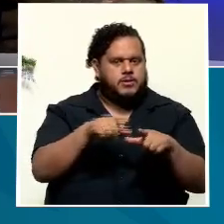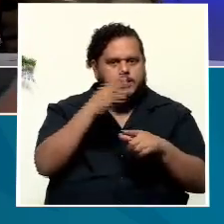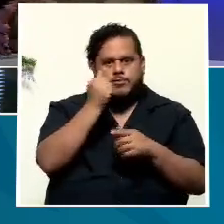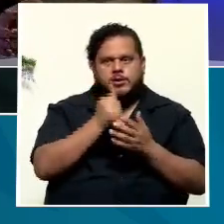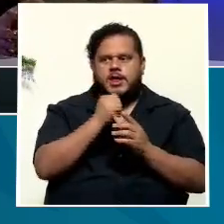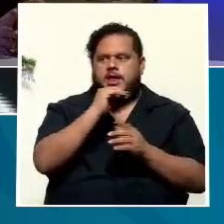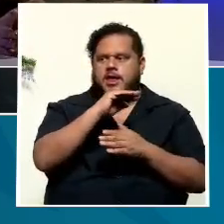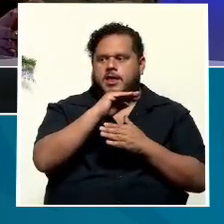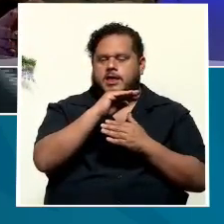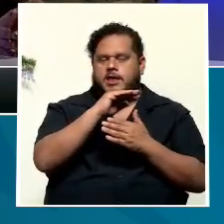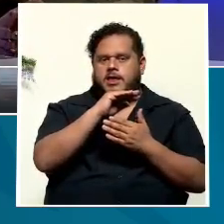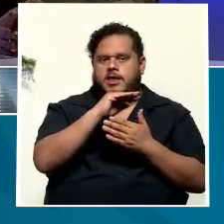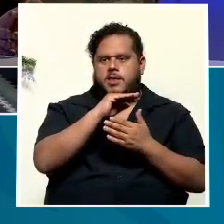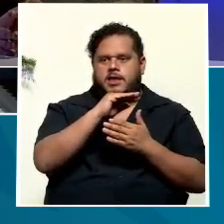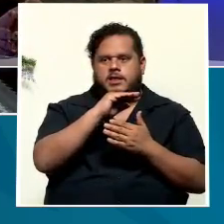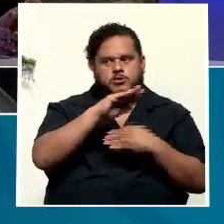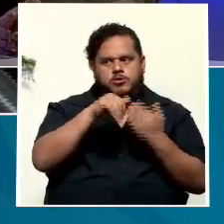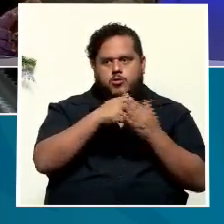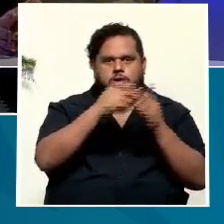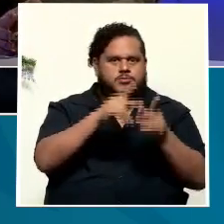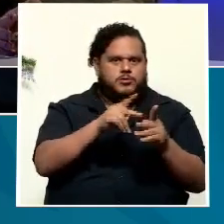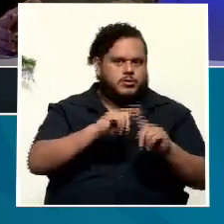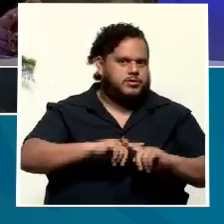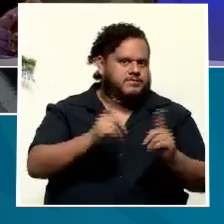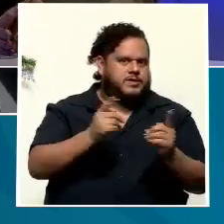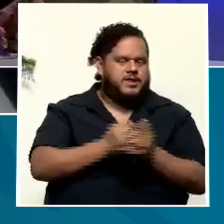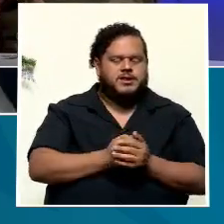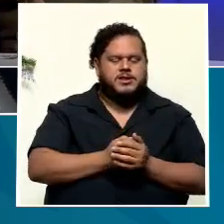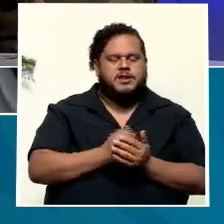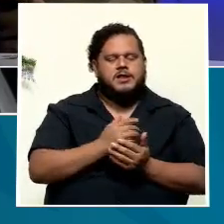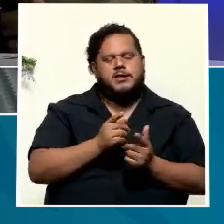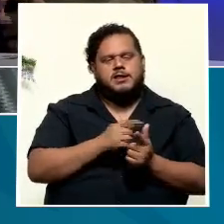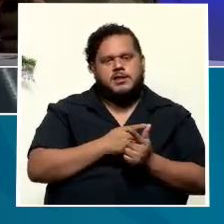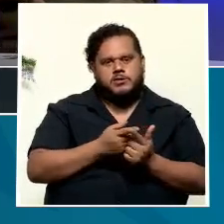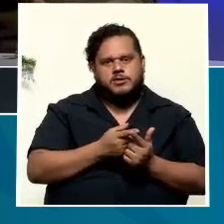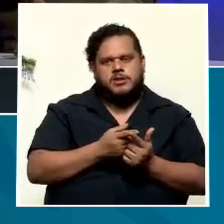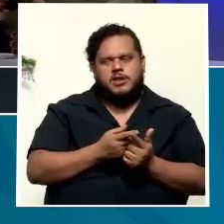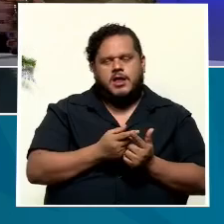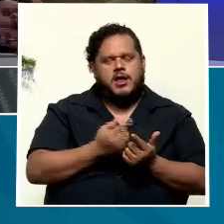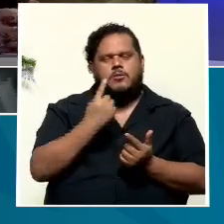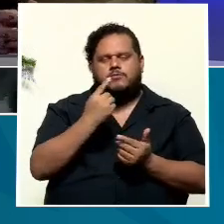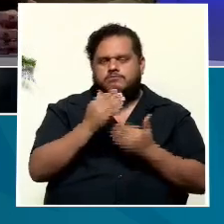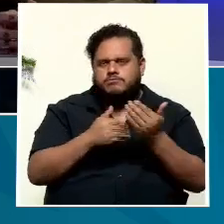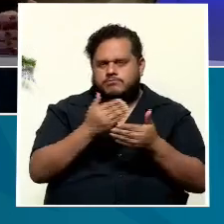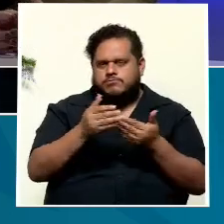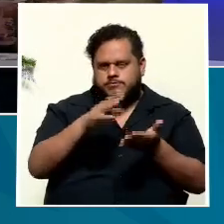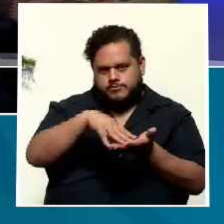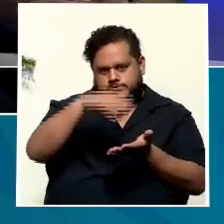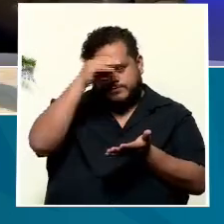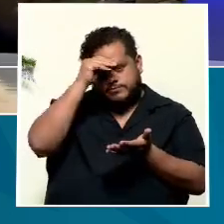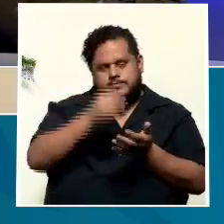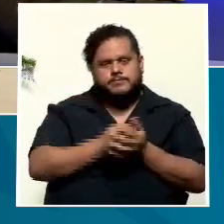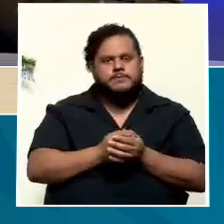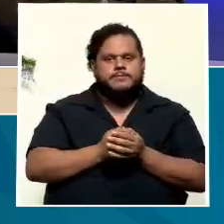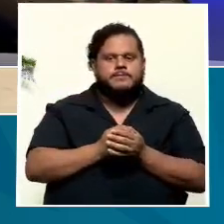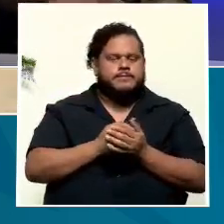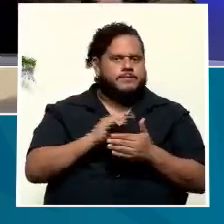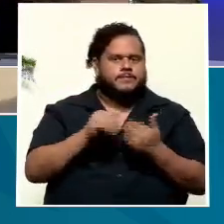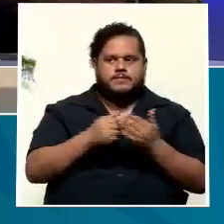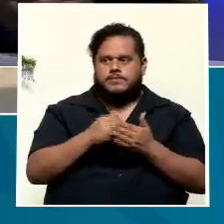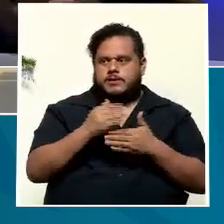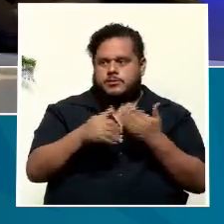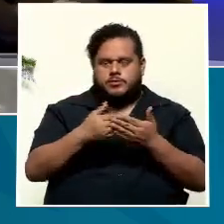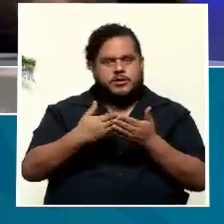cada puesto es diferente, ¿verdad? Además, hay como un proceso de aprendizaje de los procesos